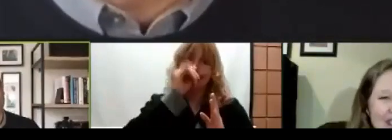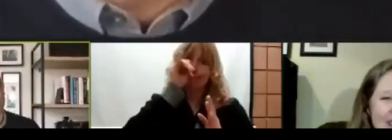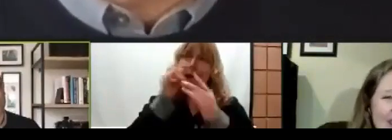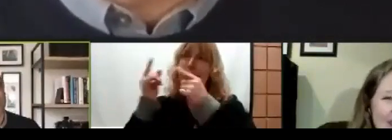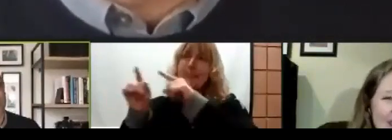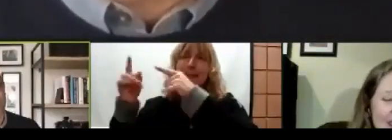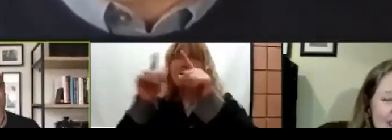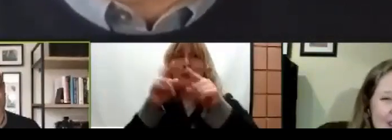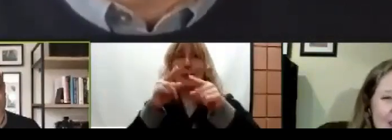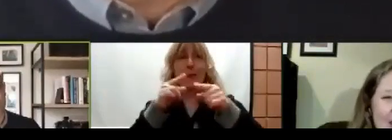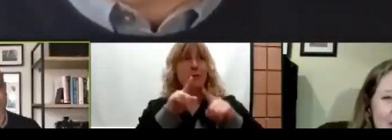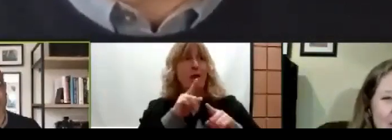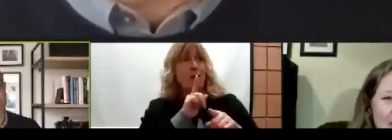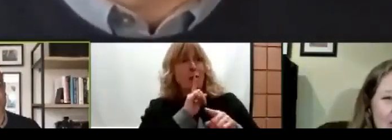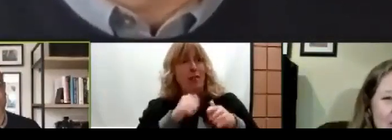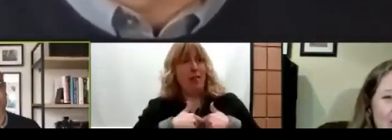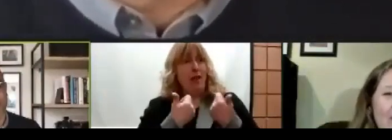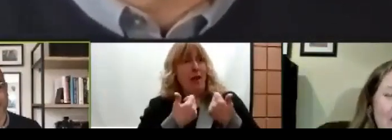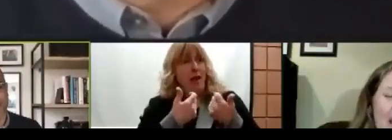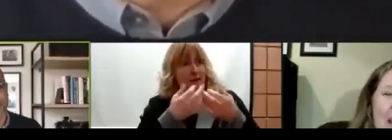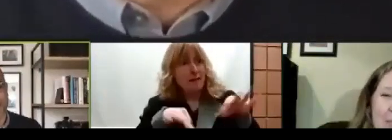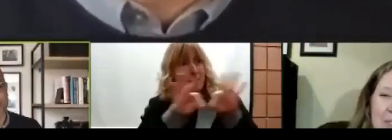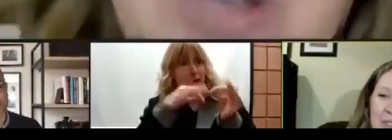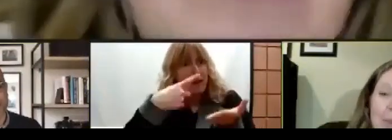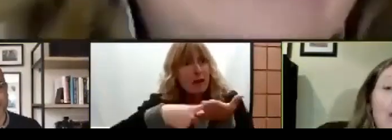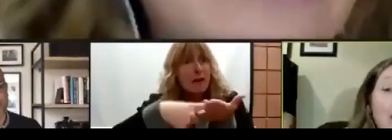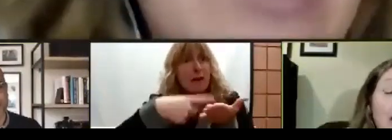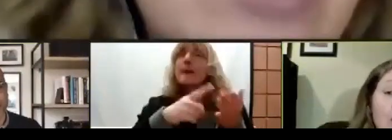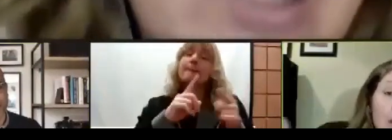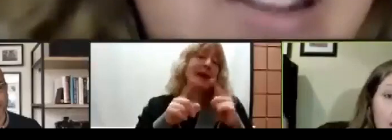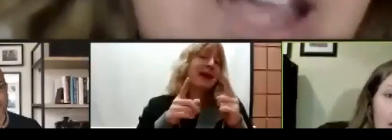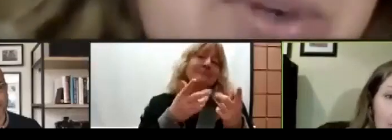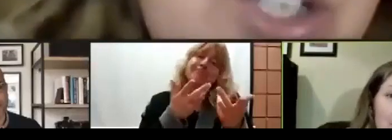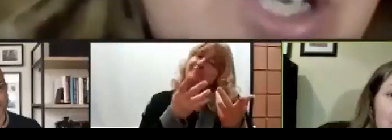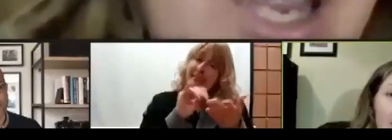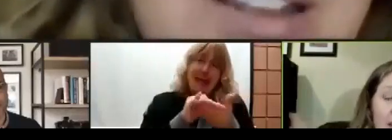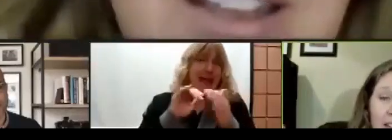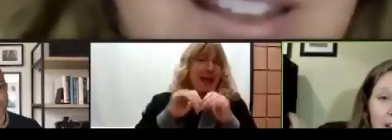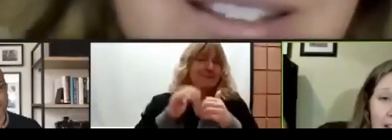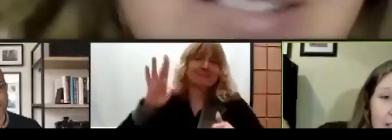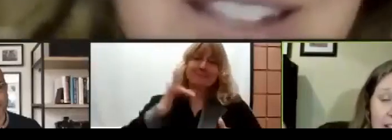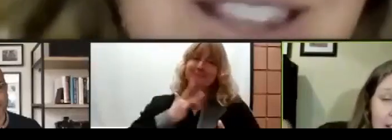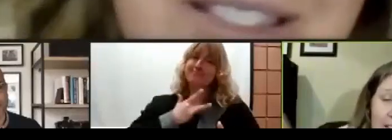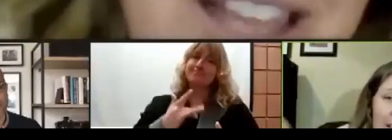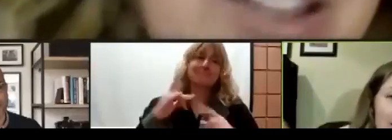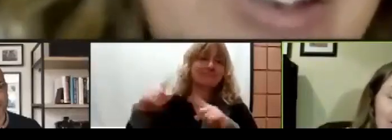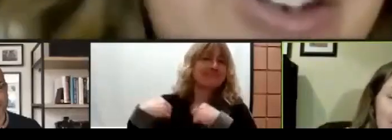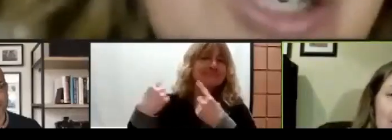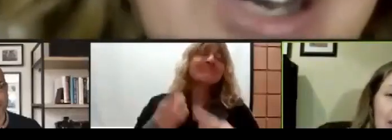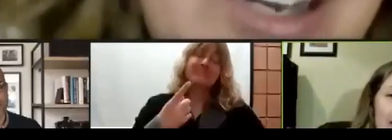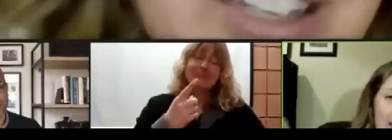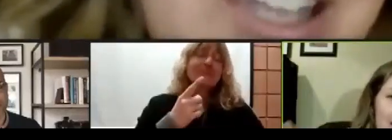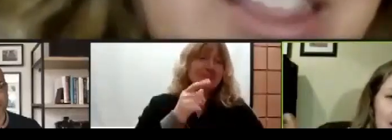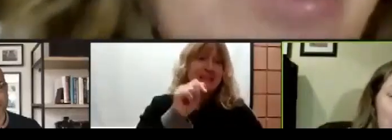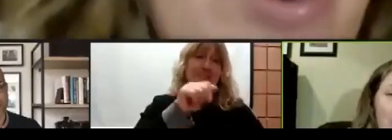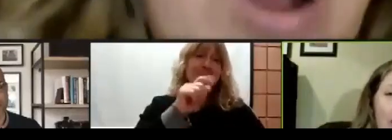y los hombres de congreso y los senadores caminan de vez en vez es puedes tomar fotos con ellos y luego se desaparecen entre